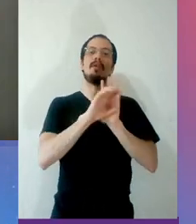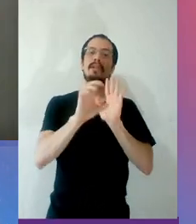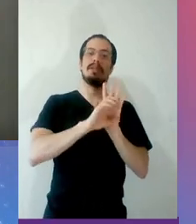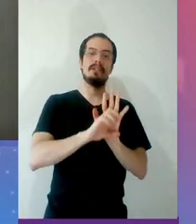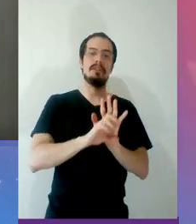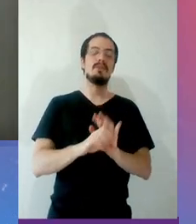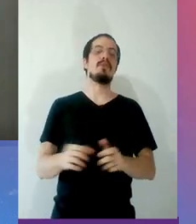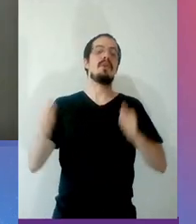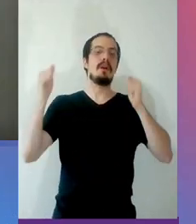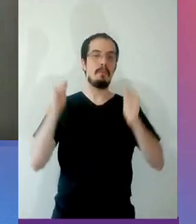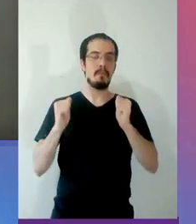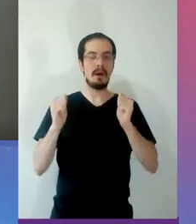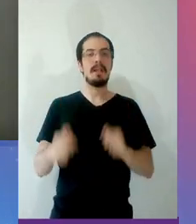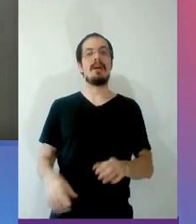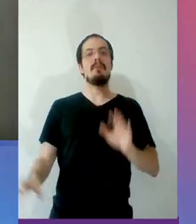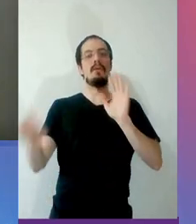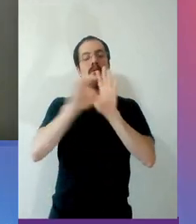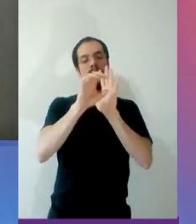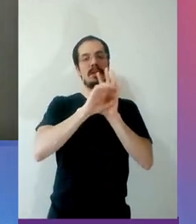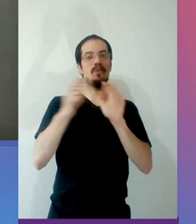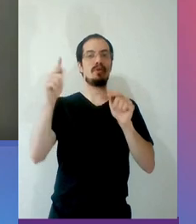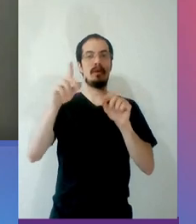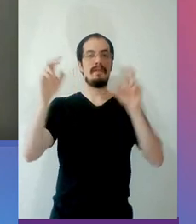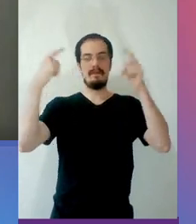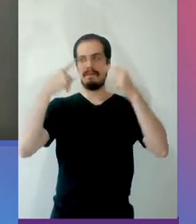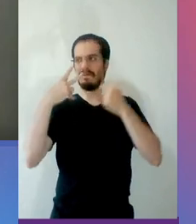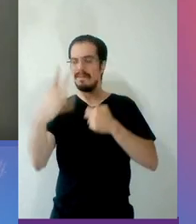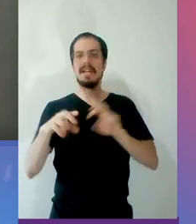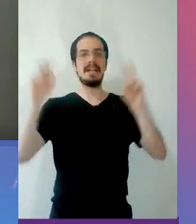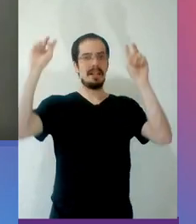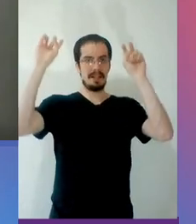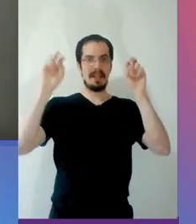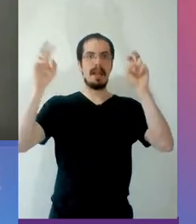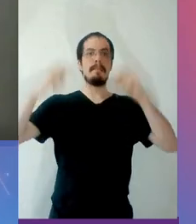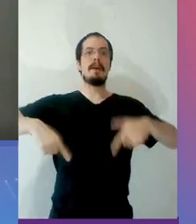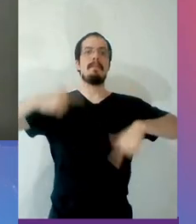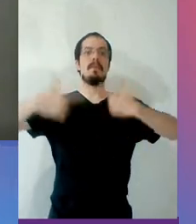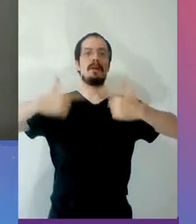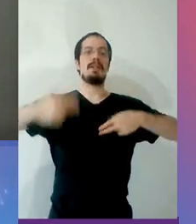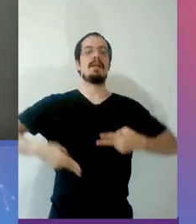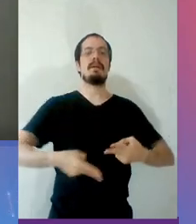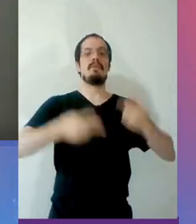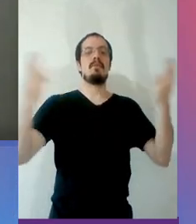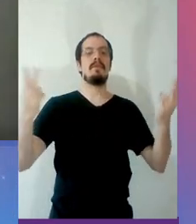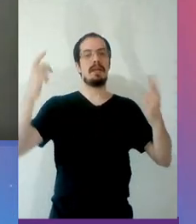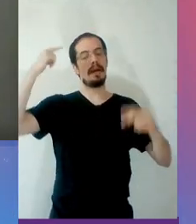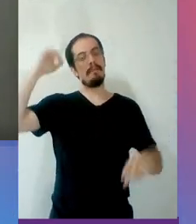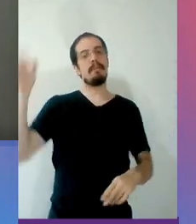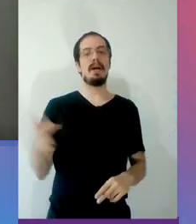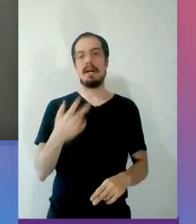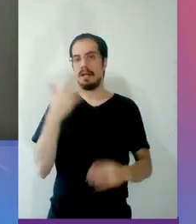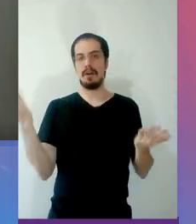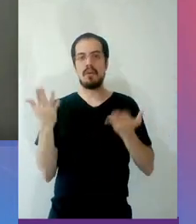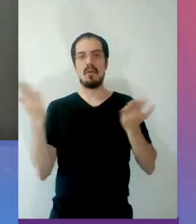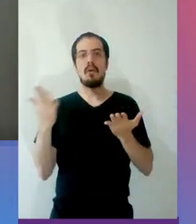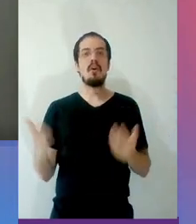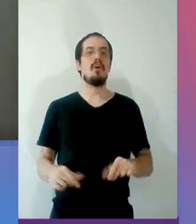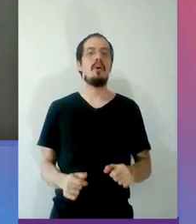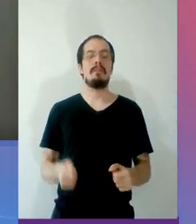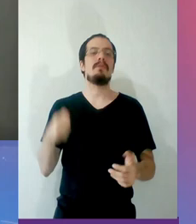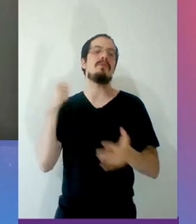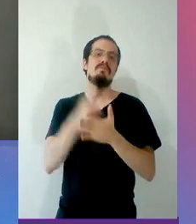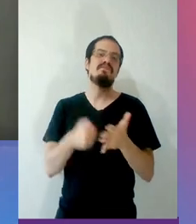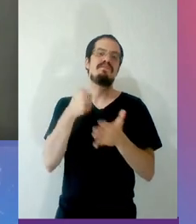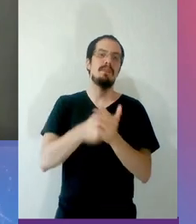se aterrice en políticas públicas que realmente apunten a lo que uno ha venido luchando toda la vida, que son los derechos de las